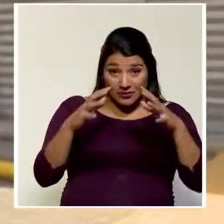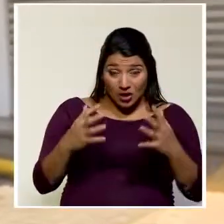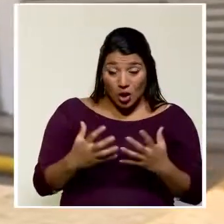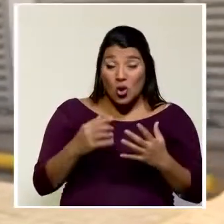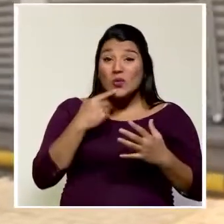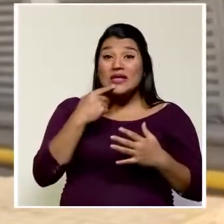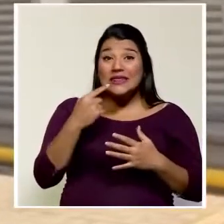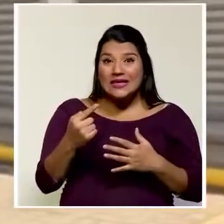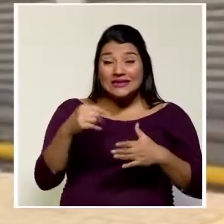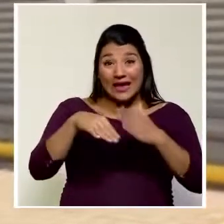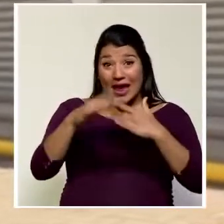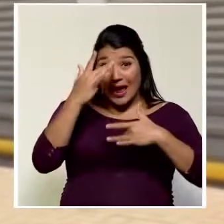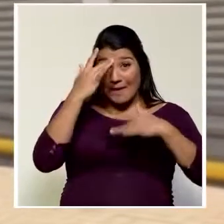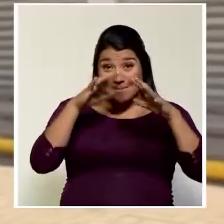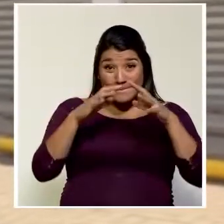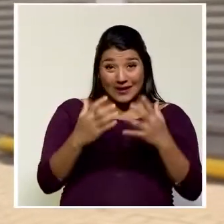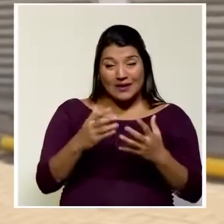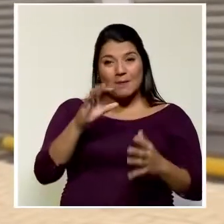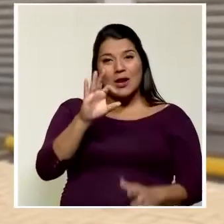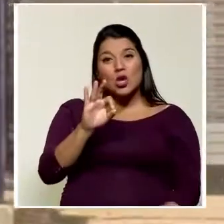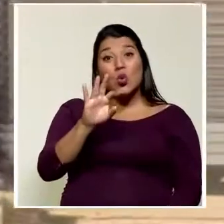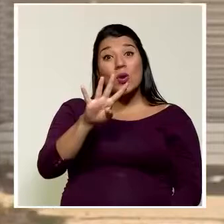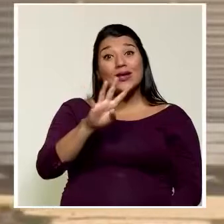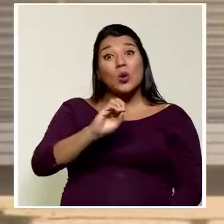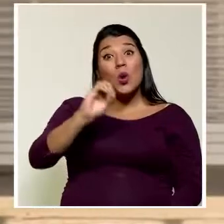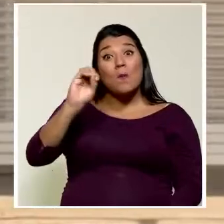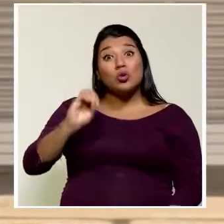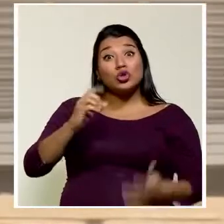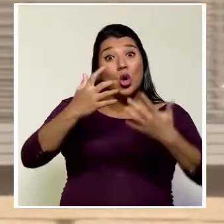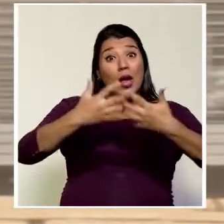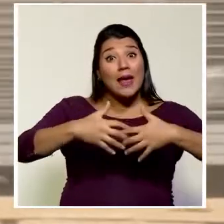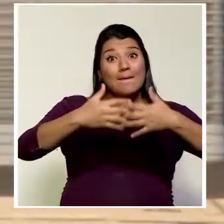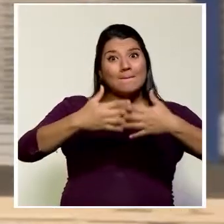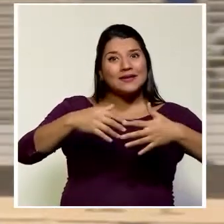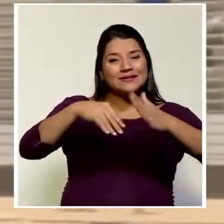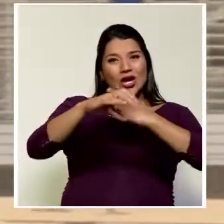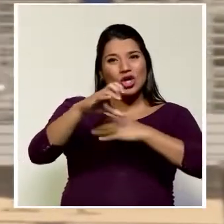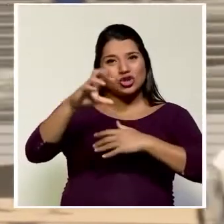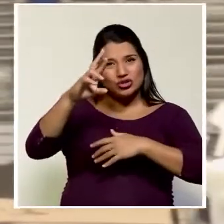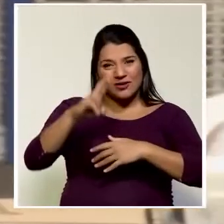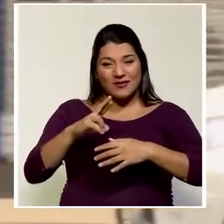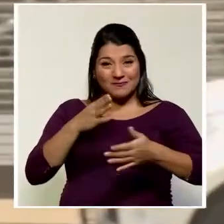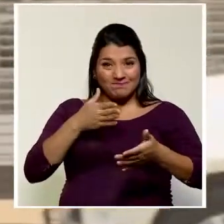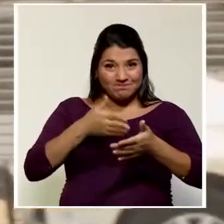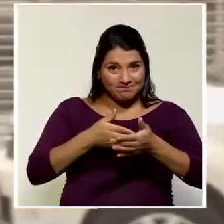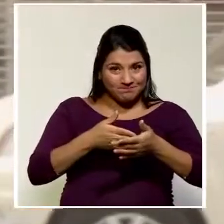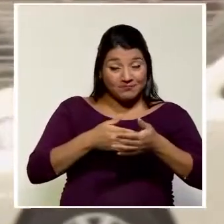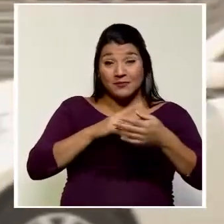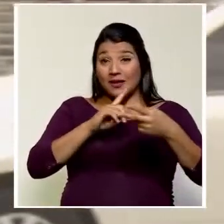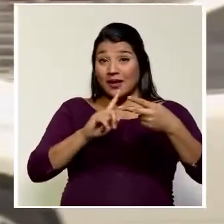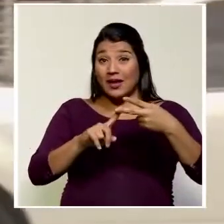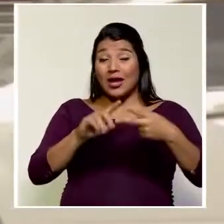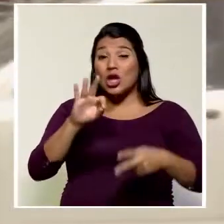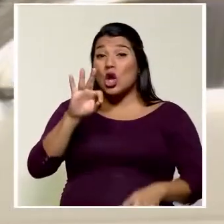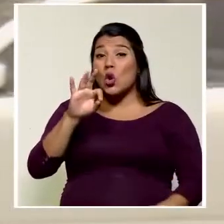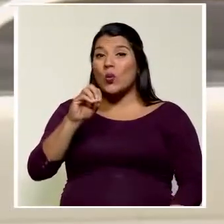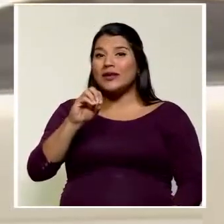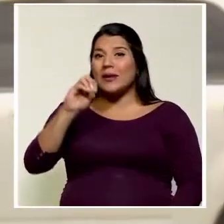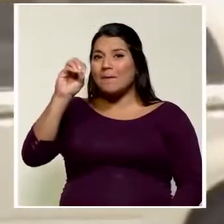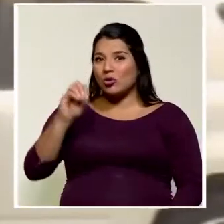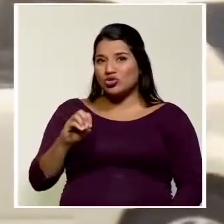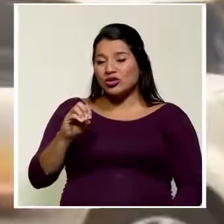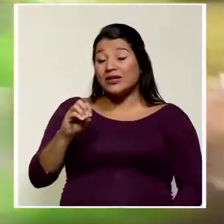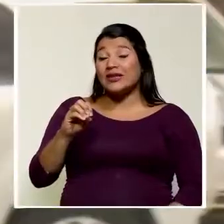el 94% de todas las empresas del país sufrieron daños, el 90% vio reducidas